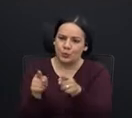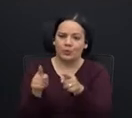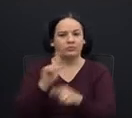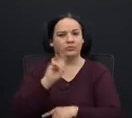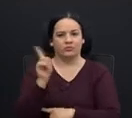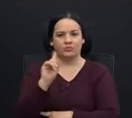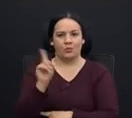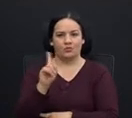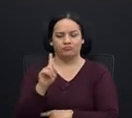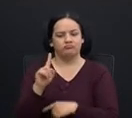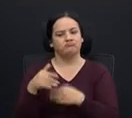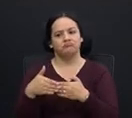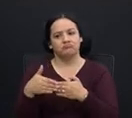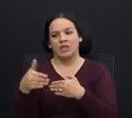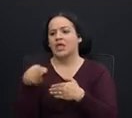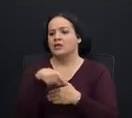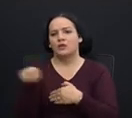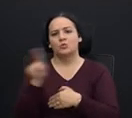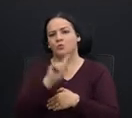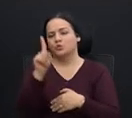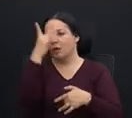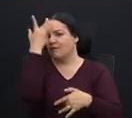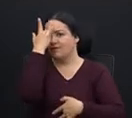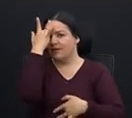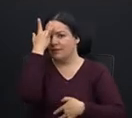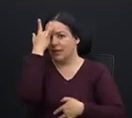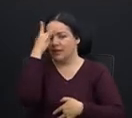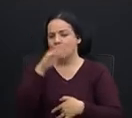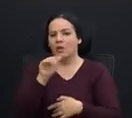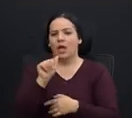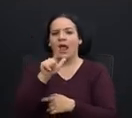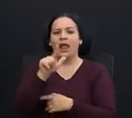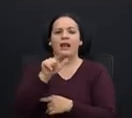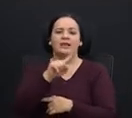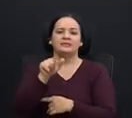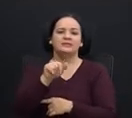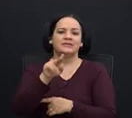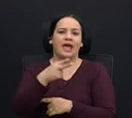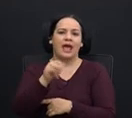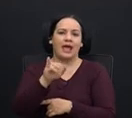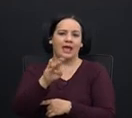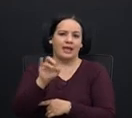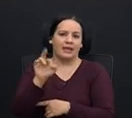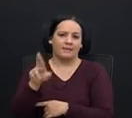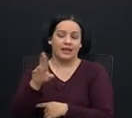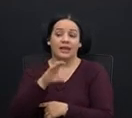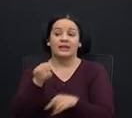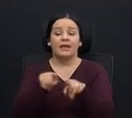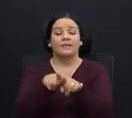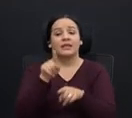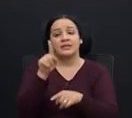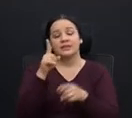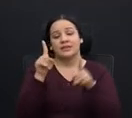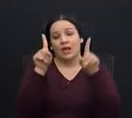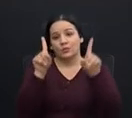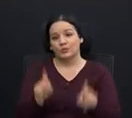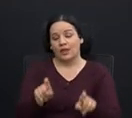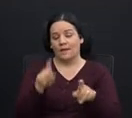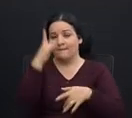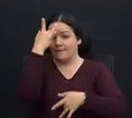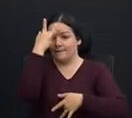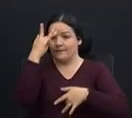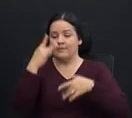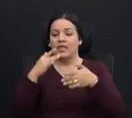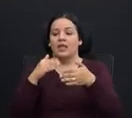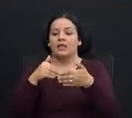son enfermedades terminales. Por ejemplo, un Alzheimer. Diagnosticar un paciente como terminal